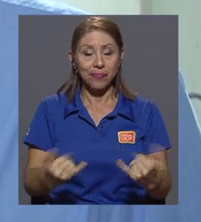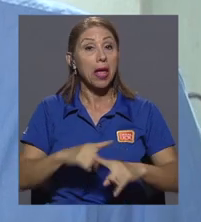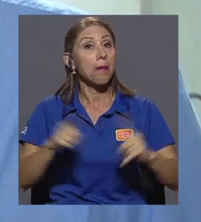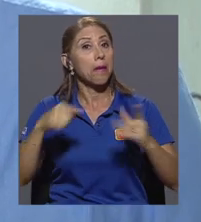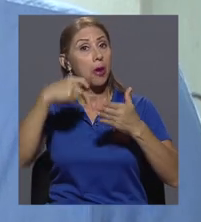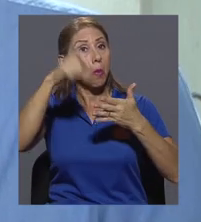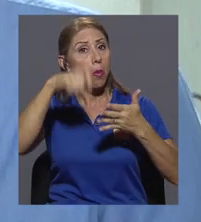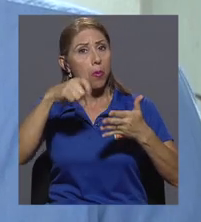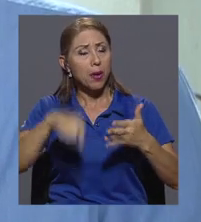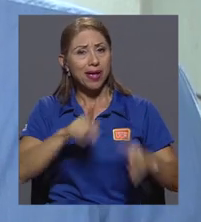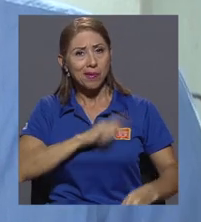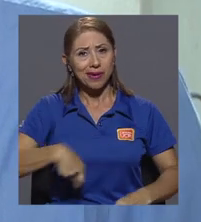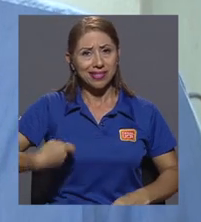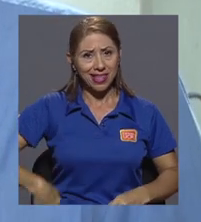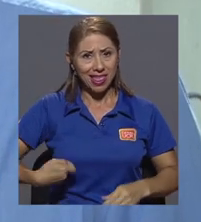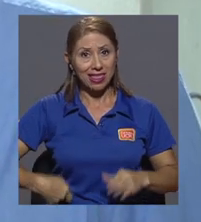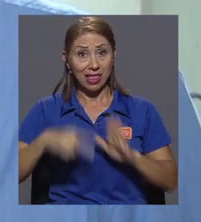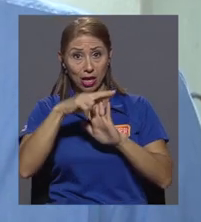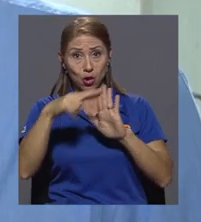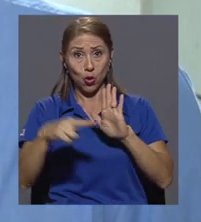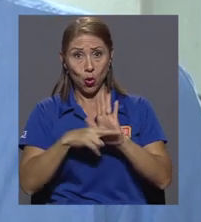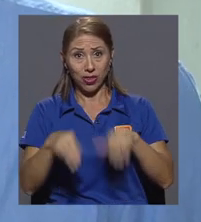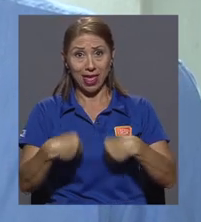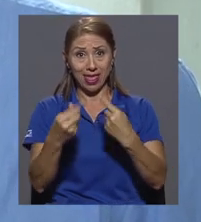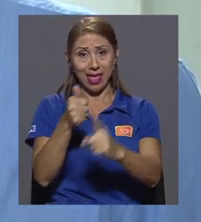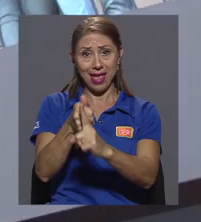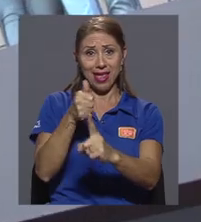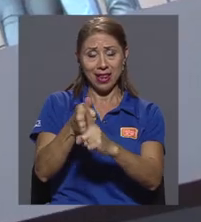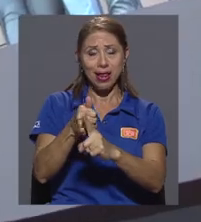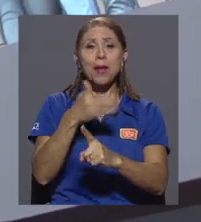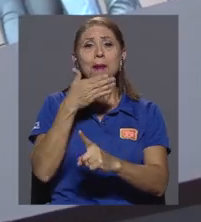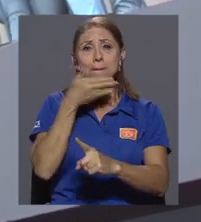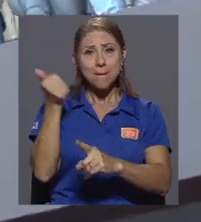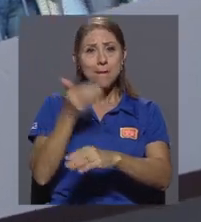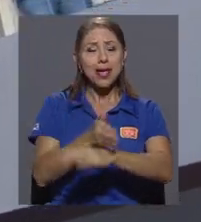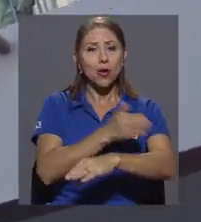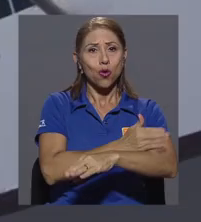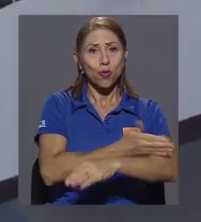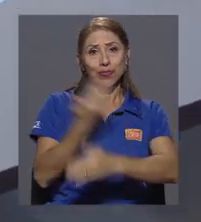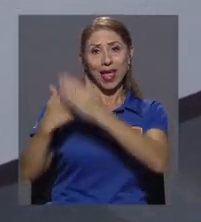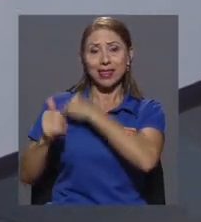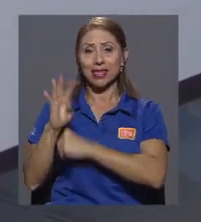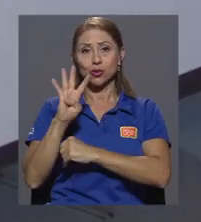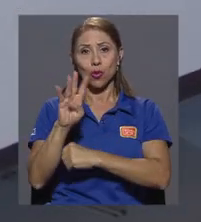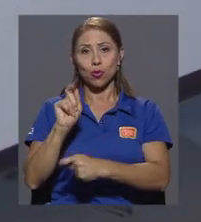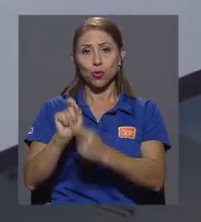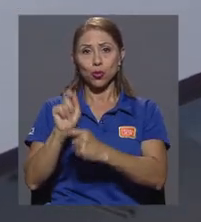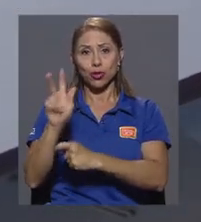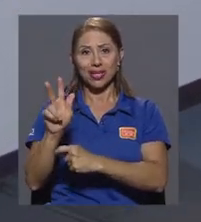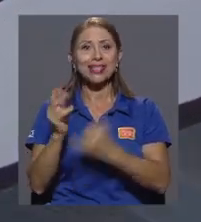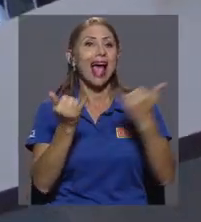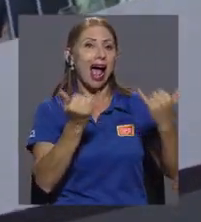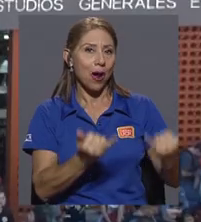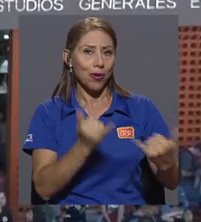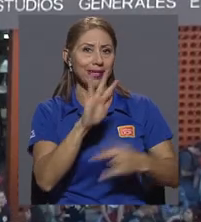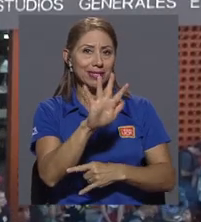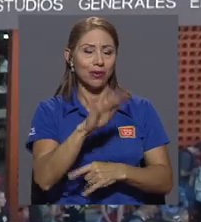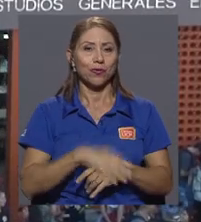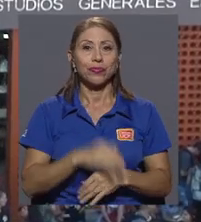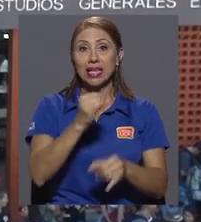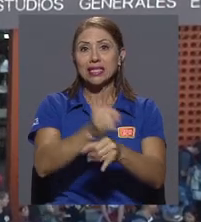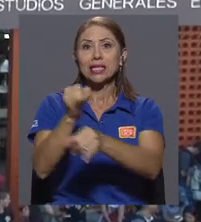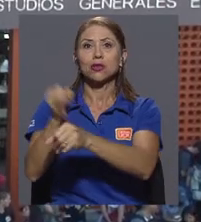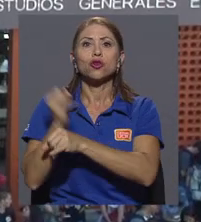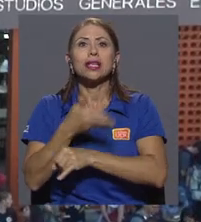sí mejoró, la nota que se le asigna a él sí mejoró de 4.3 a 5. Entre las instituciones mejor valoradas por